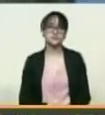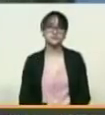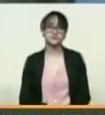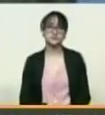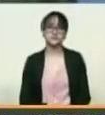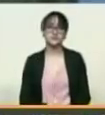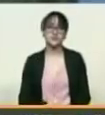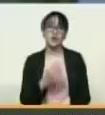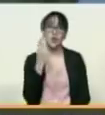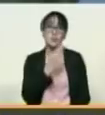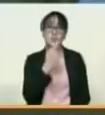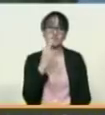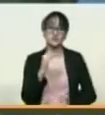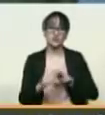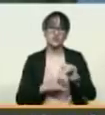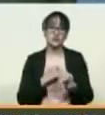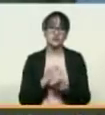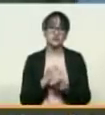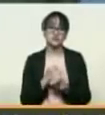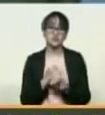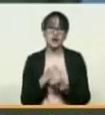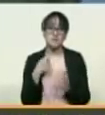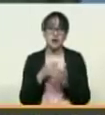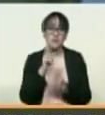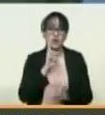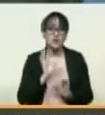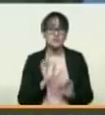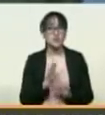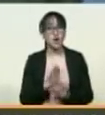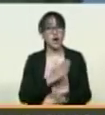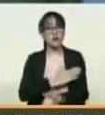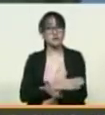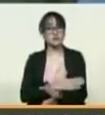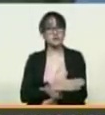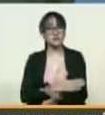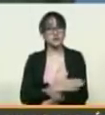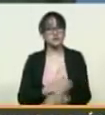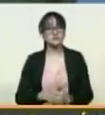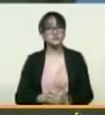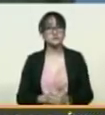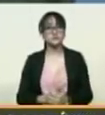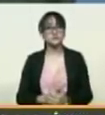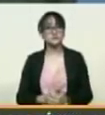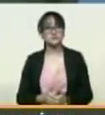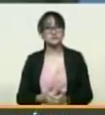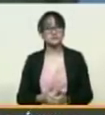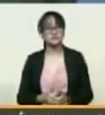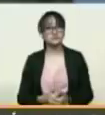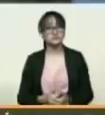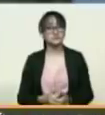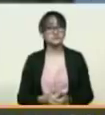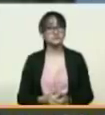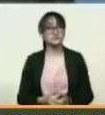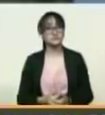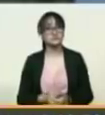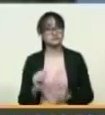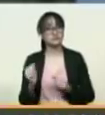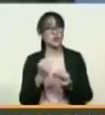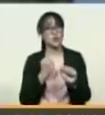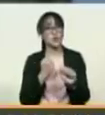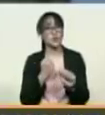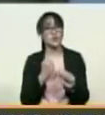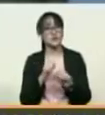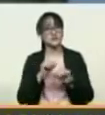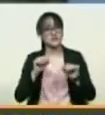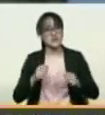Nuestros compromisos internacionales los pagamos puntualmente, incluso antes, y las transacciones son rechazadas por el